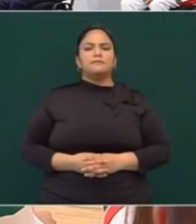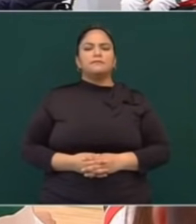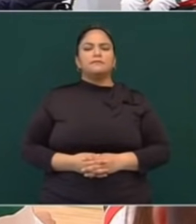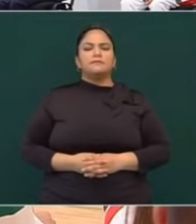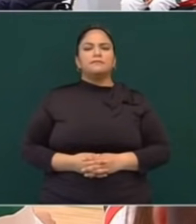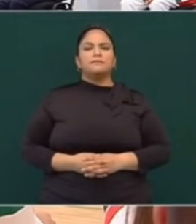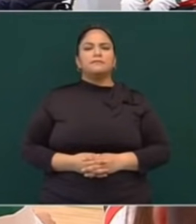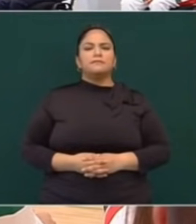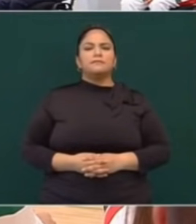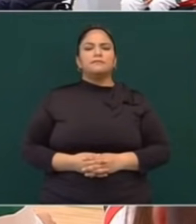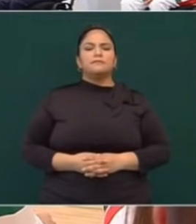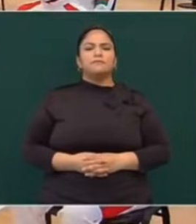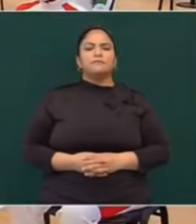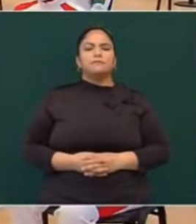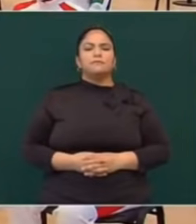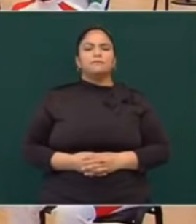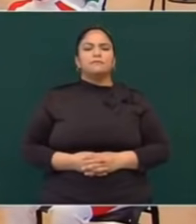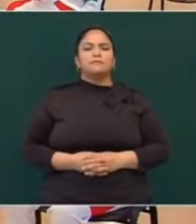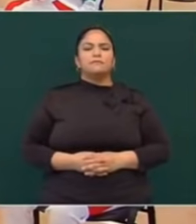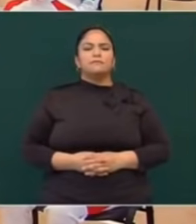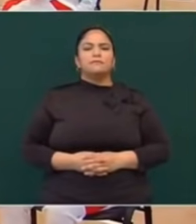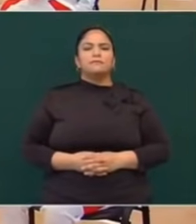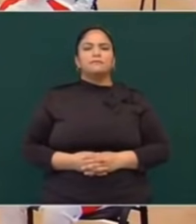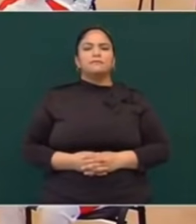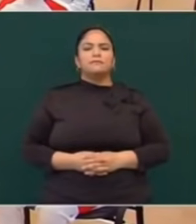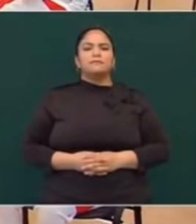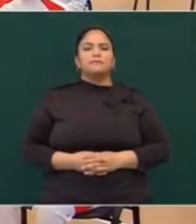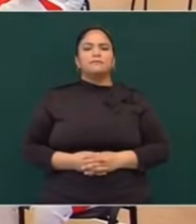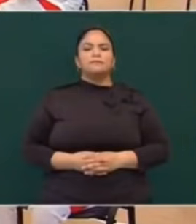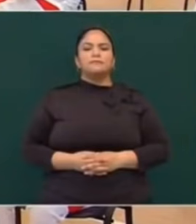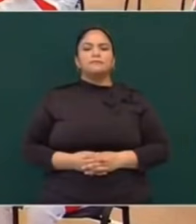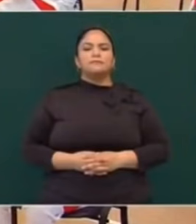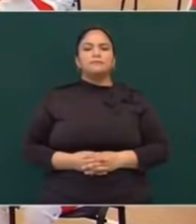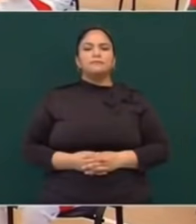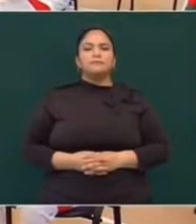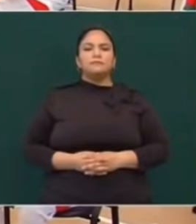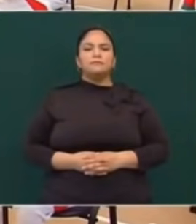aunque eso no es lo